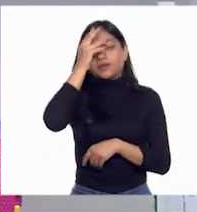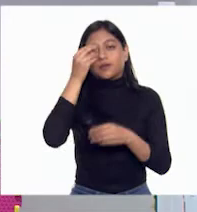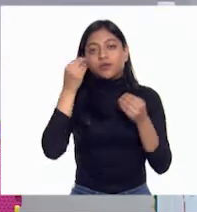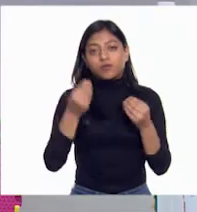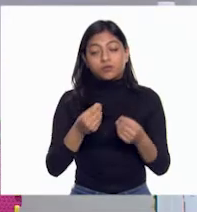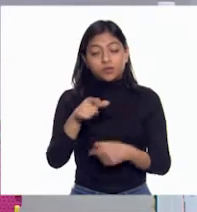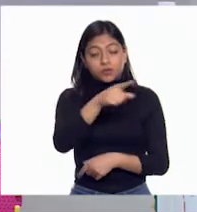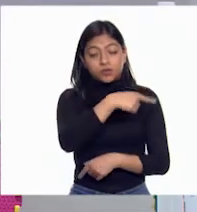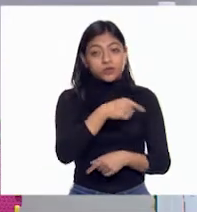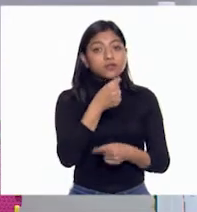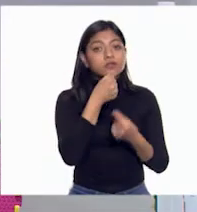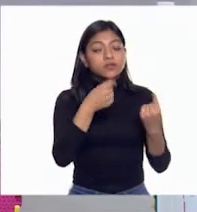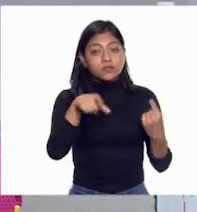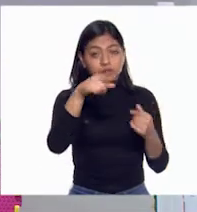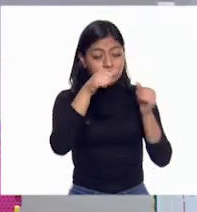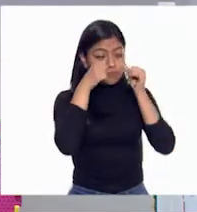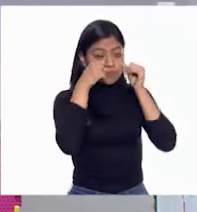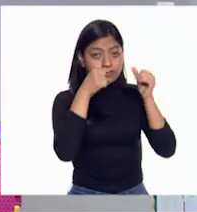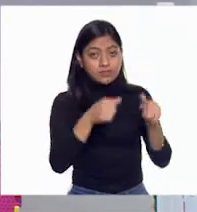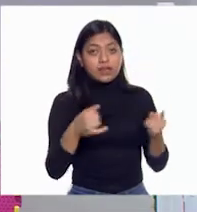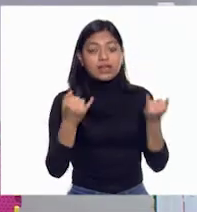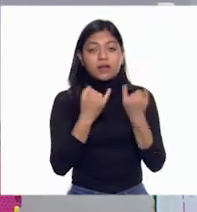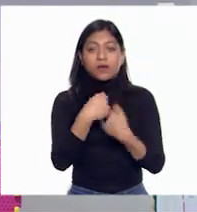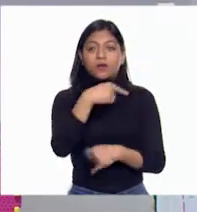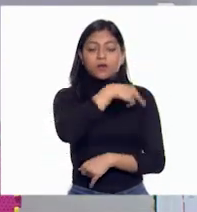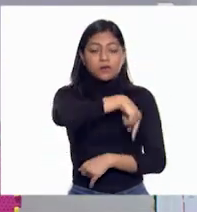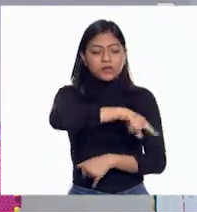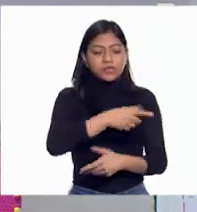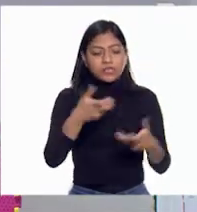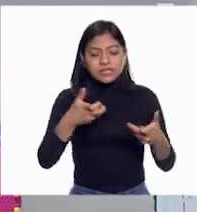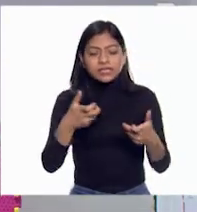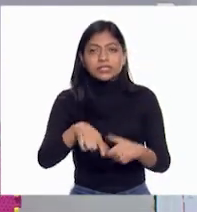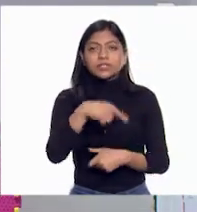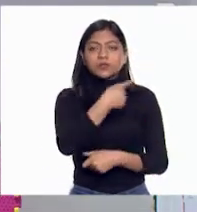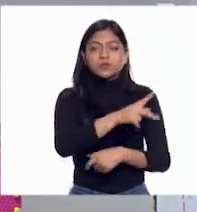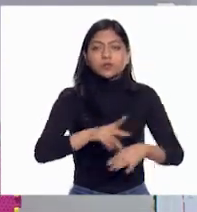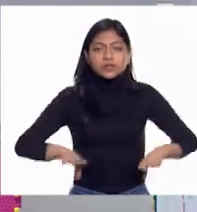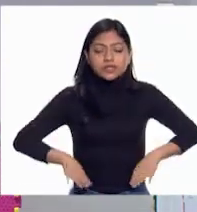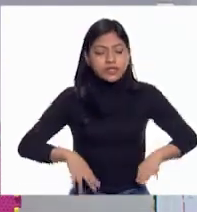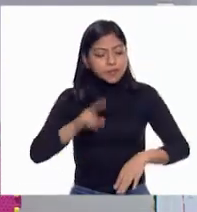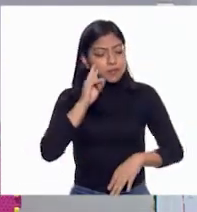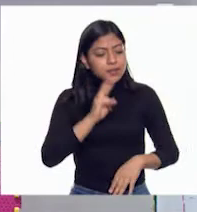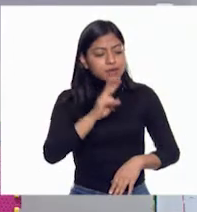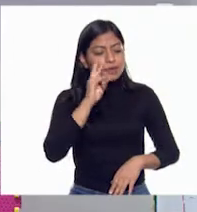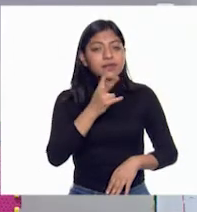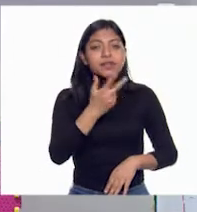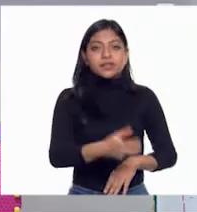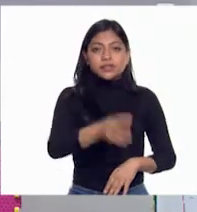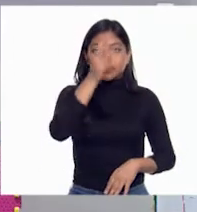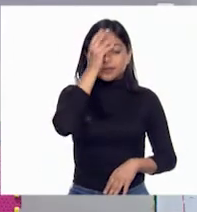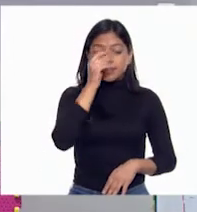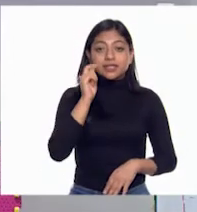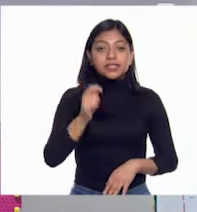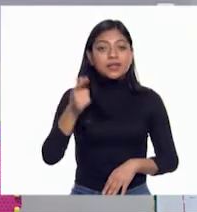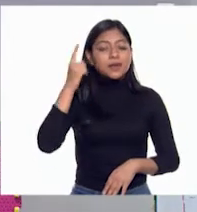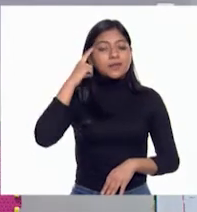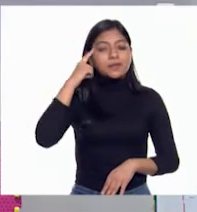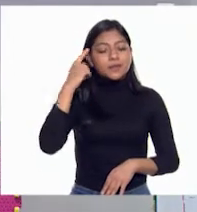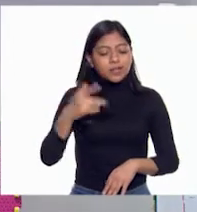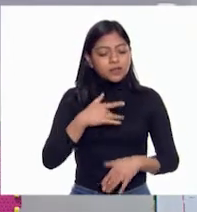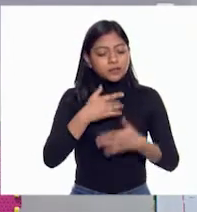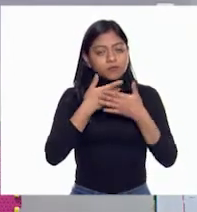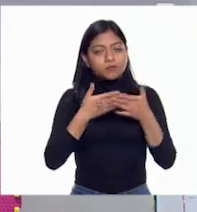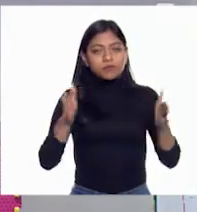con sus palabras, pero también con sus acciones y con sus actitudes. Necesitamos abrir nuestras mentes y nuestros